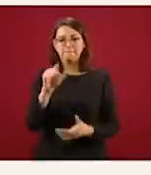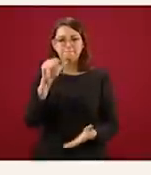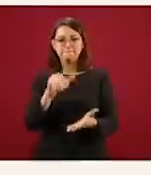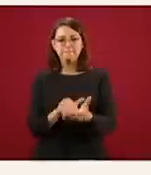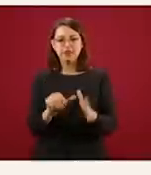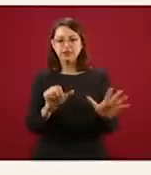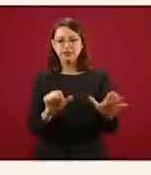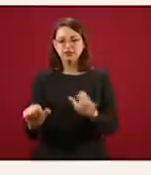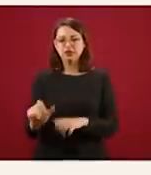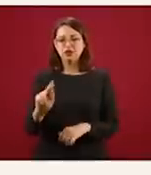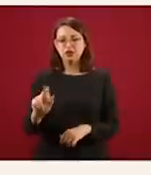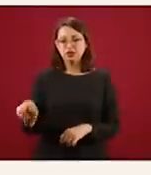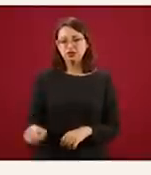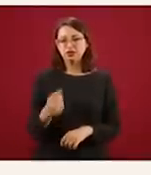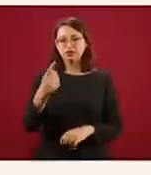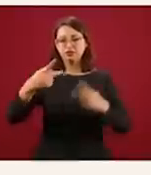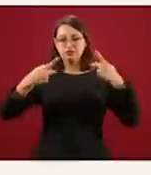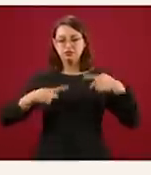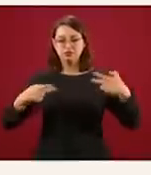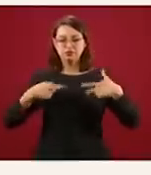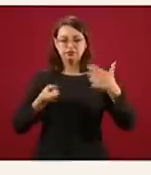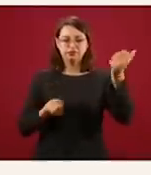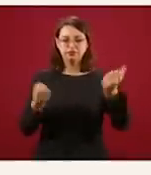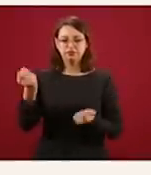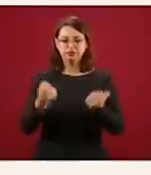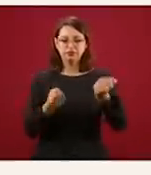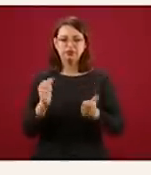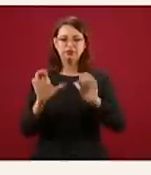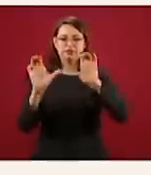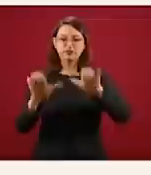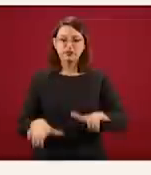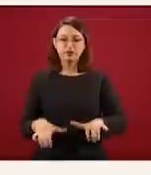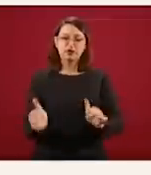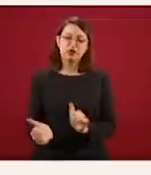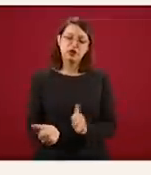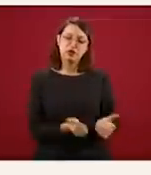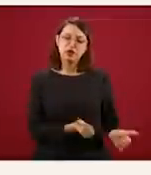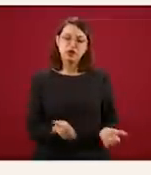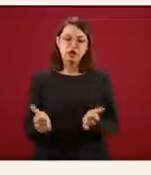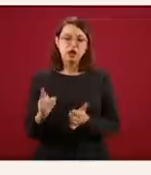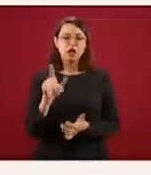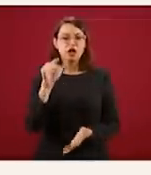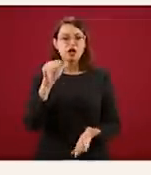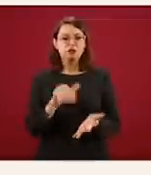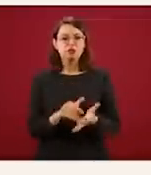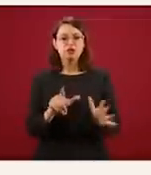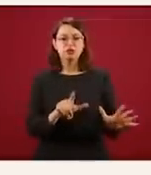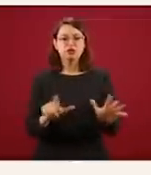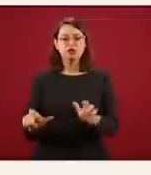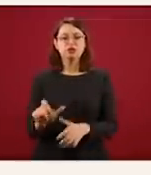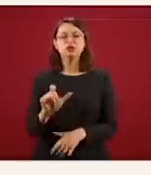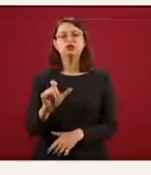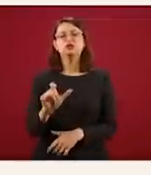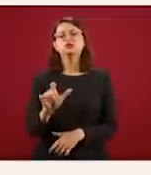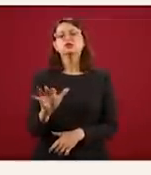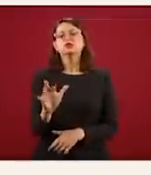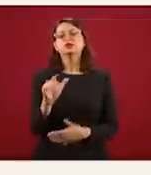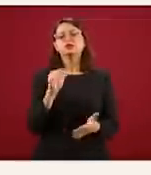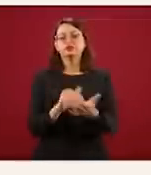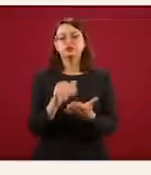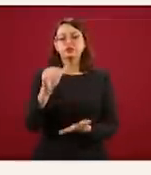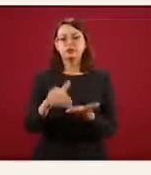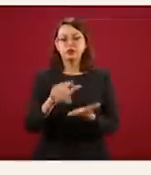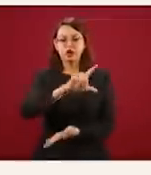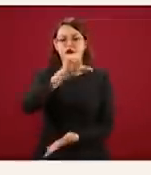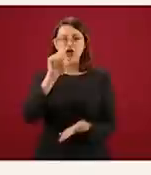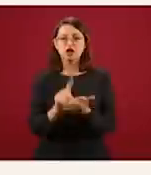1.681 conductores contratados y se transportaron 1.750 millones de litros de combustible con